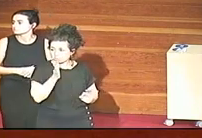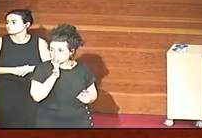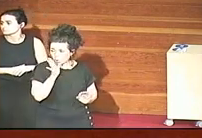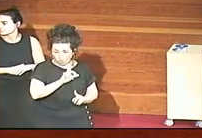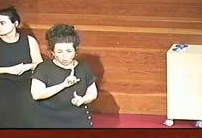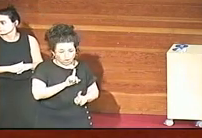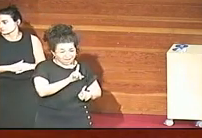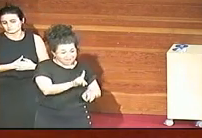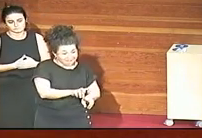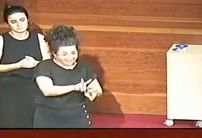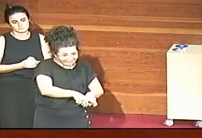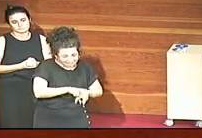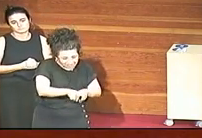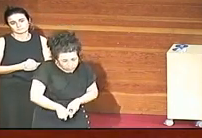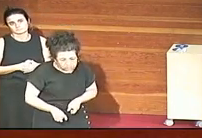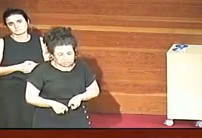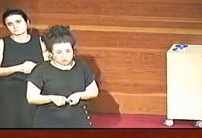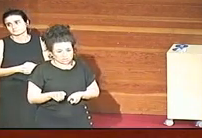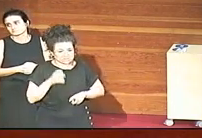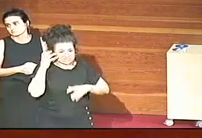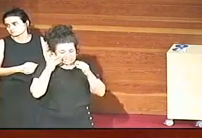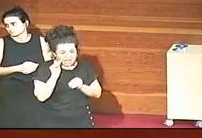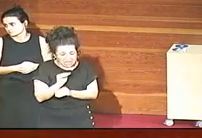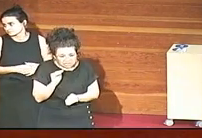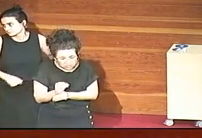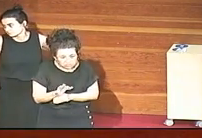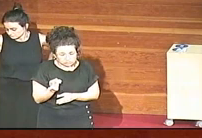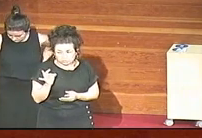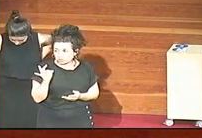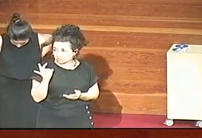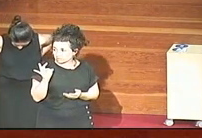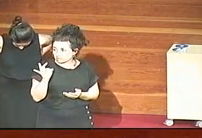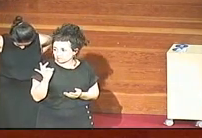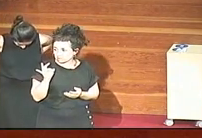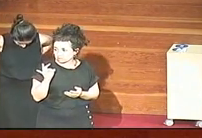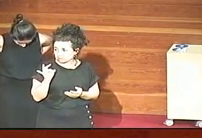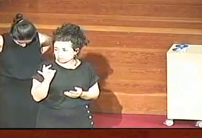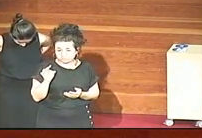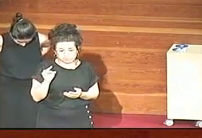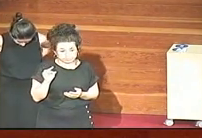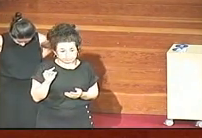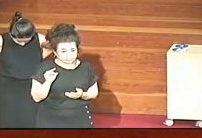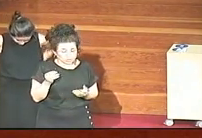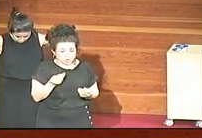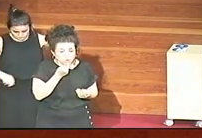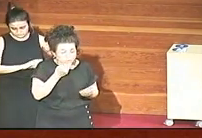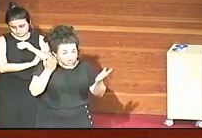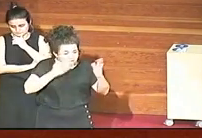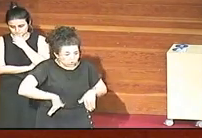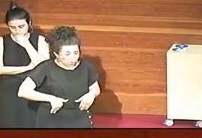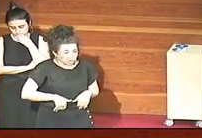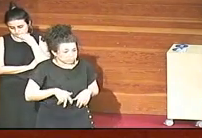a agricultores y ganaderos se están matando las las reses porque no hay piensos